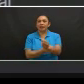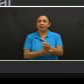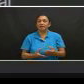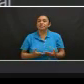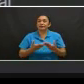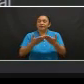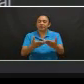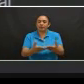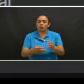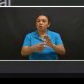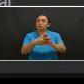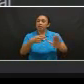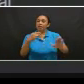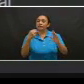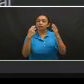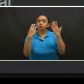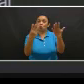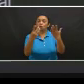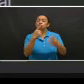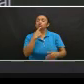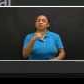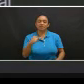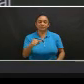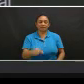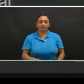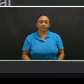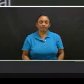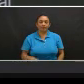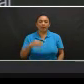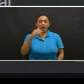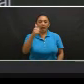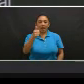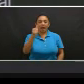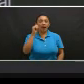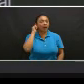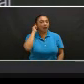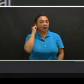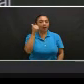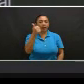dice, y le preguntó el ángel que se le apareció, Agar,